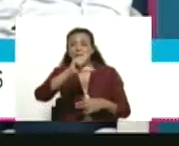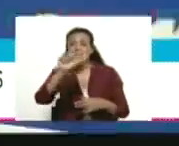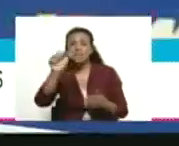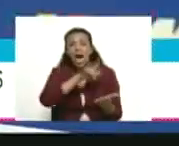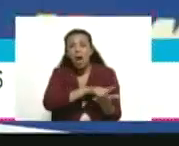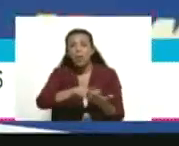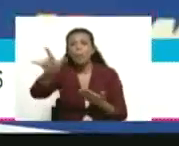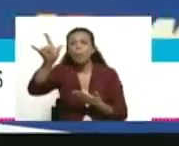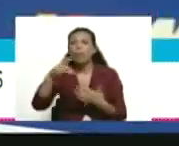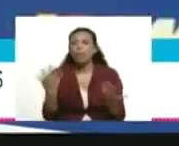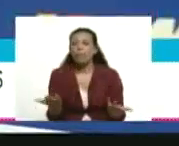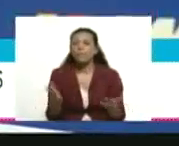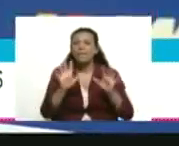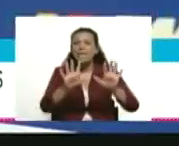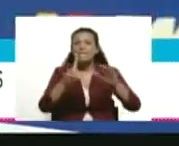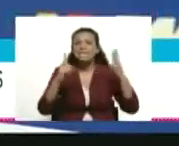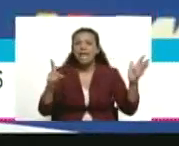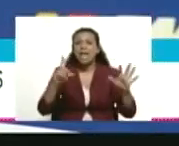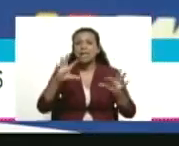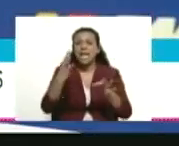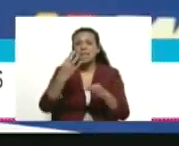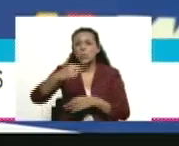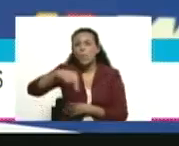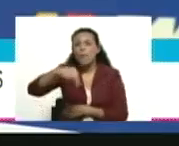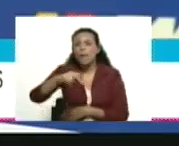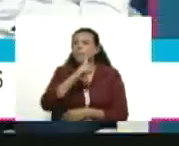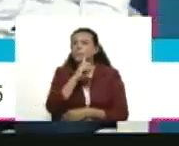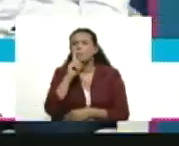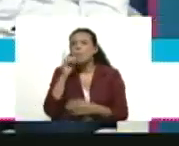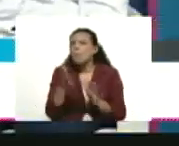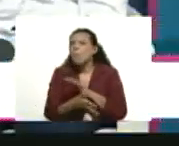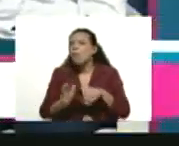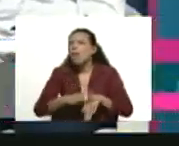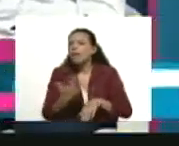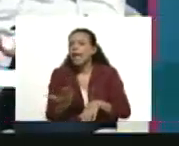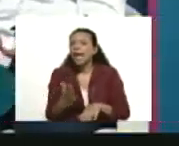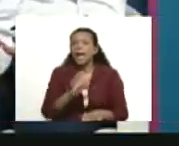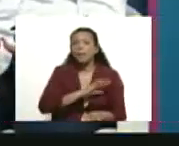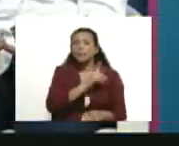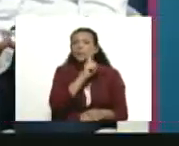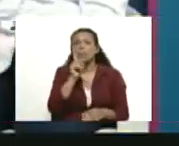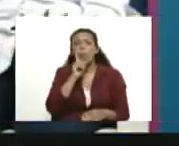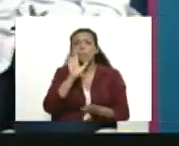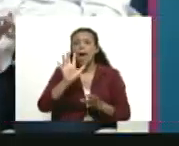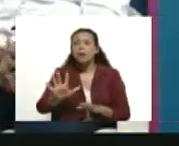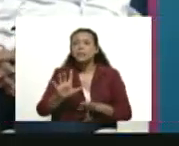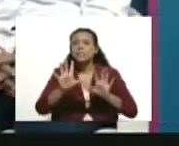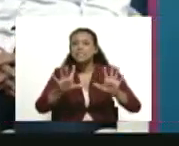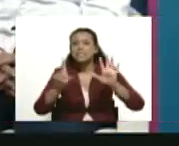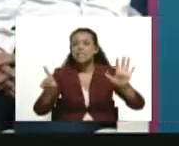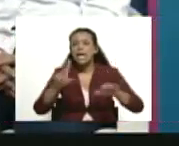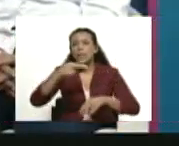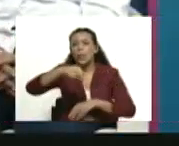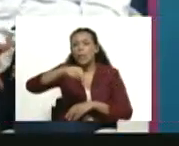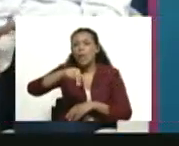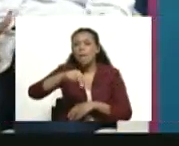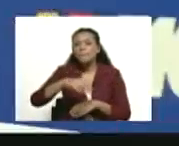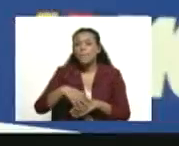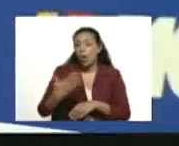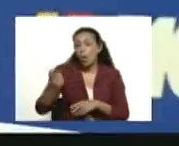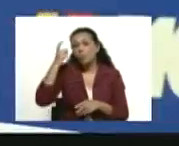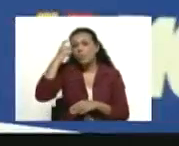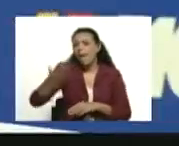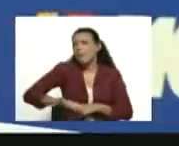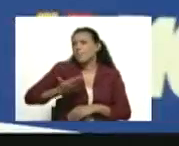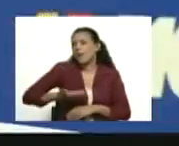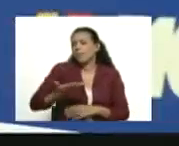¿Por qué 16 de noviembre? ¿No sabe? Bueno, se colocó 16 de noviembre porque eso... Una fecha importante sí, para la